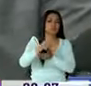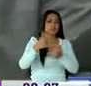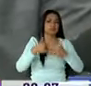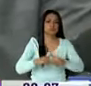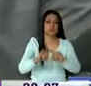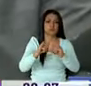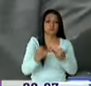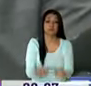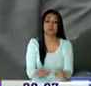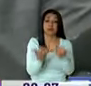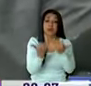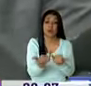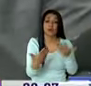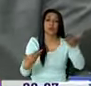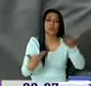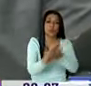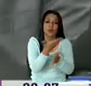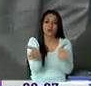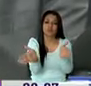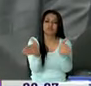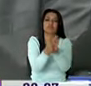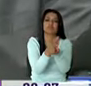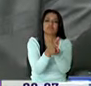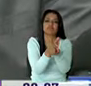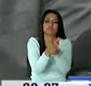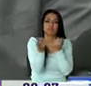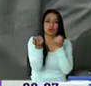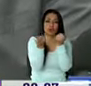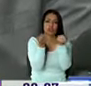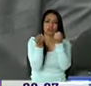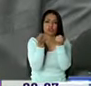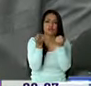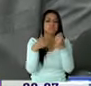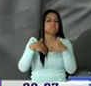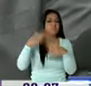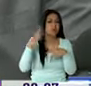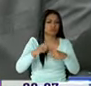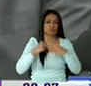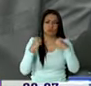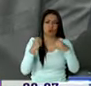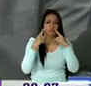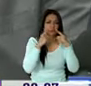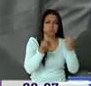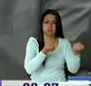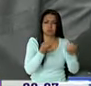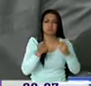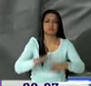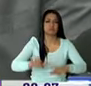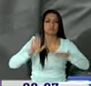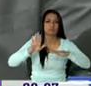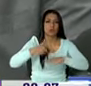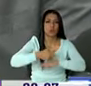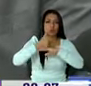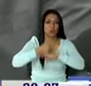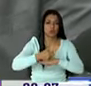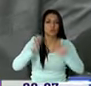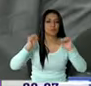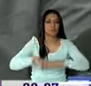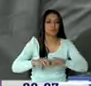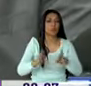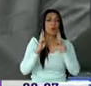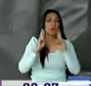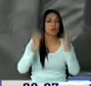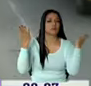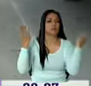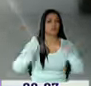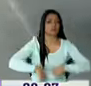que en esta oportunidad los controles a la informalidad sean más rigurosos. Es el compromiso por parte de la autoridad y esperamos que así